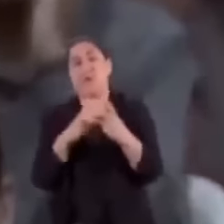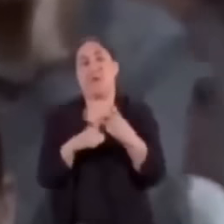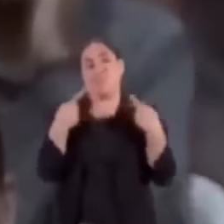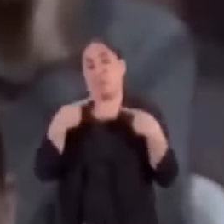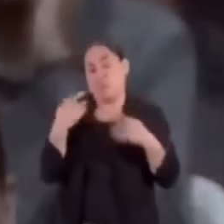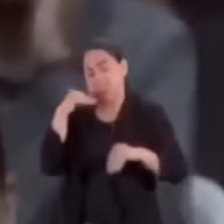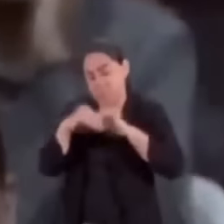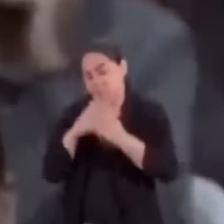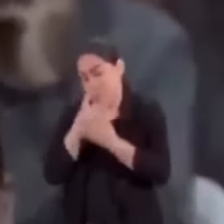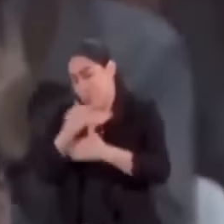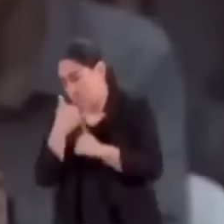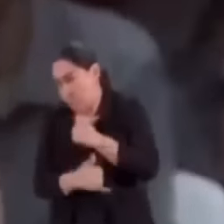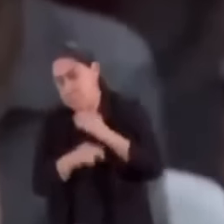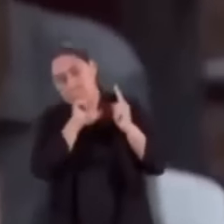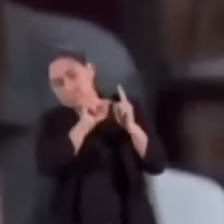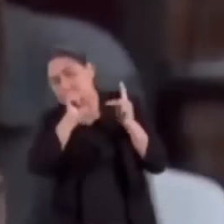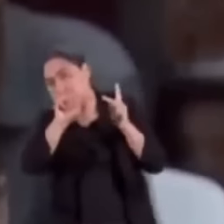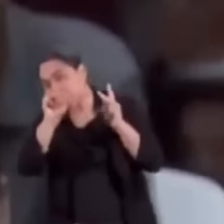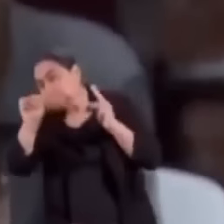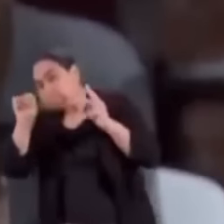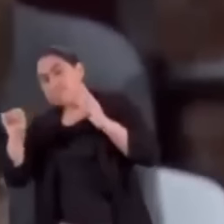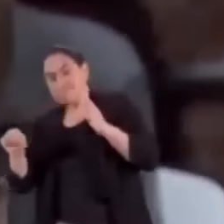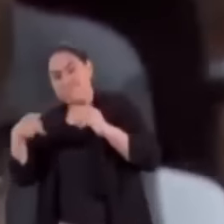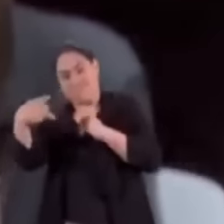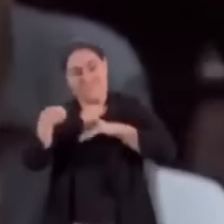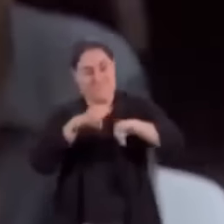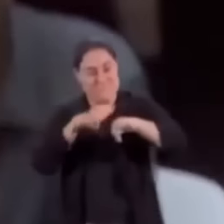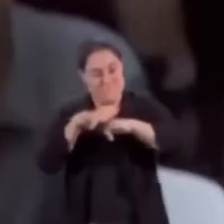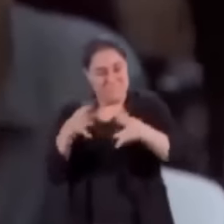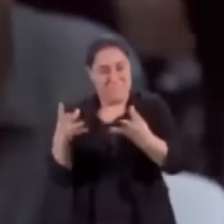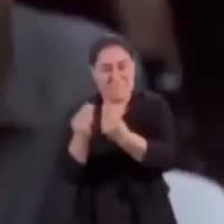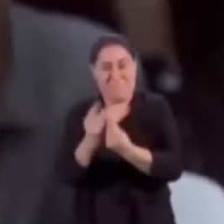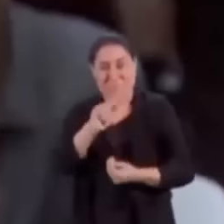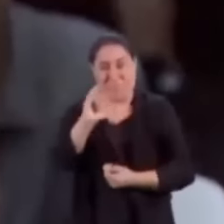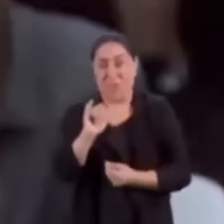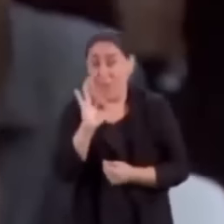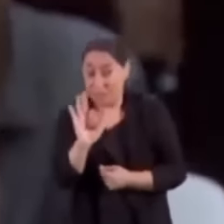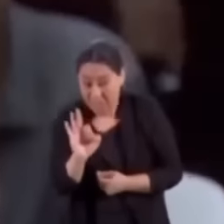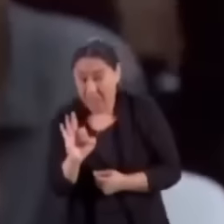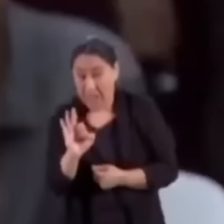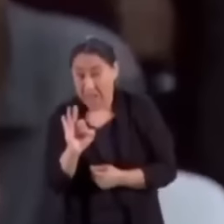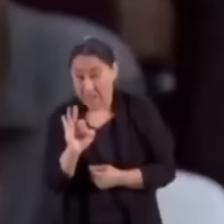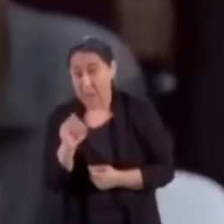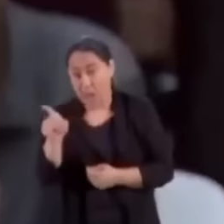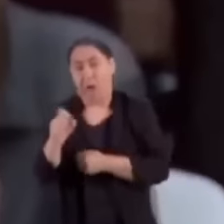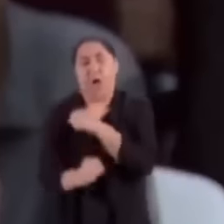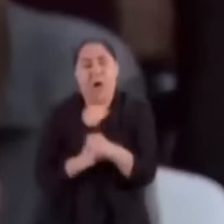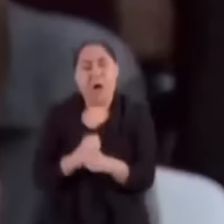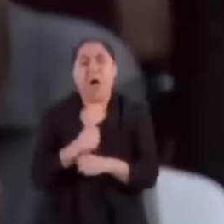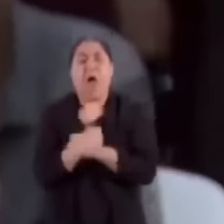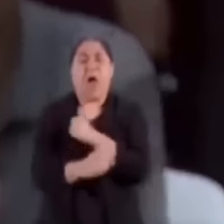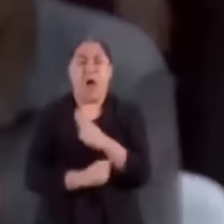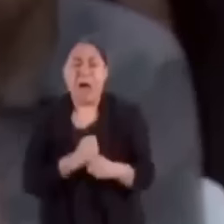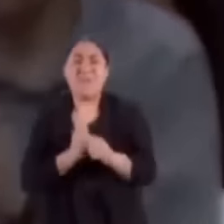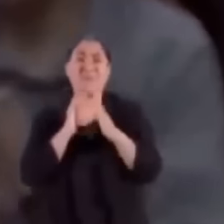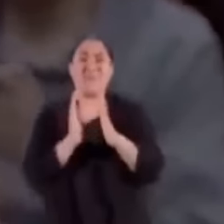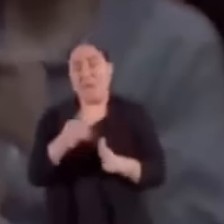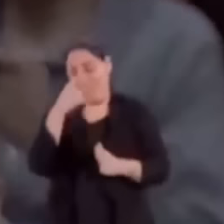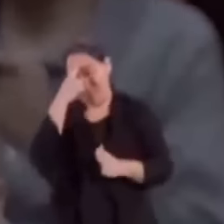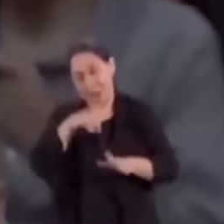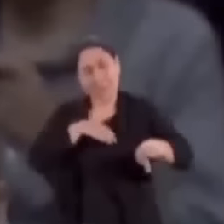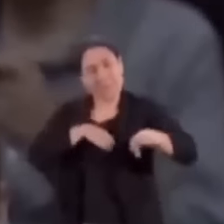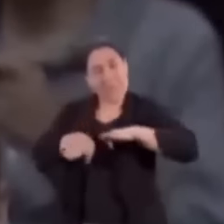proyectistas, con cada uno del personal del Poder Judicial Federal que pasaron años para obtener el